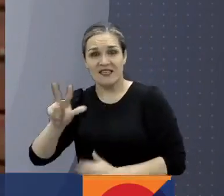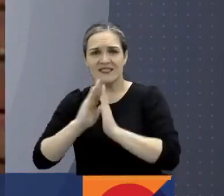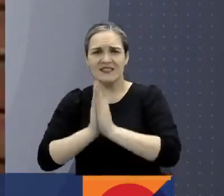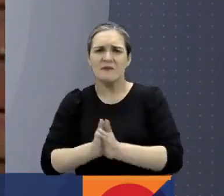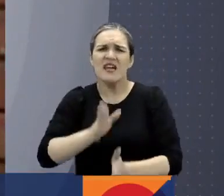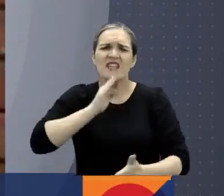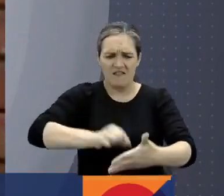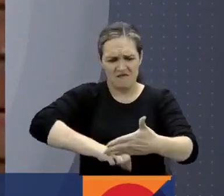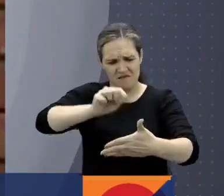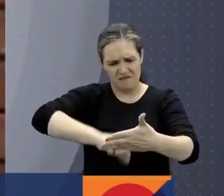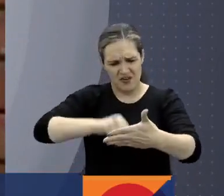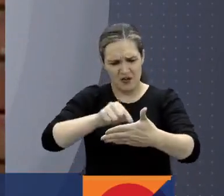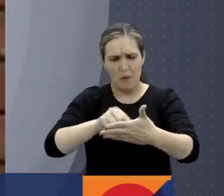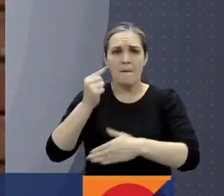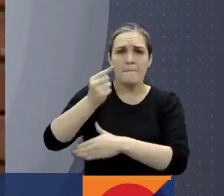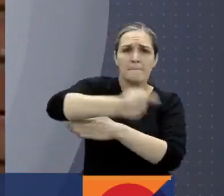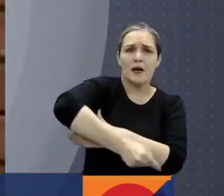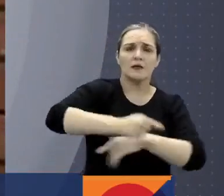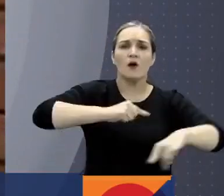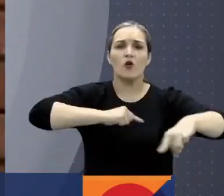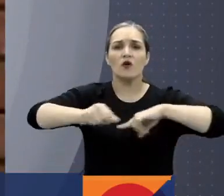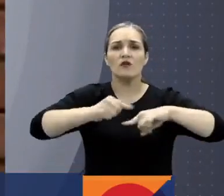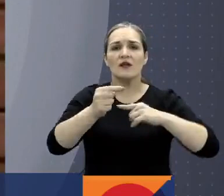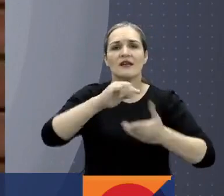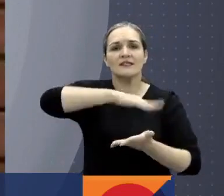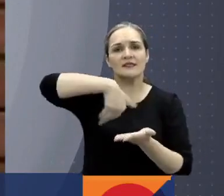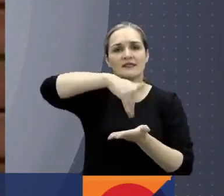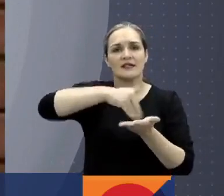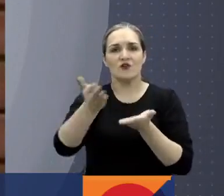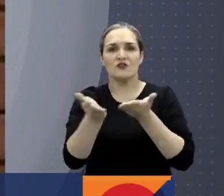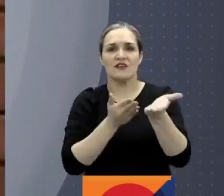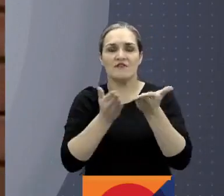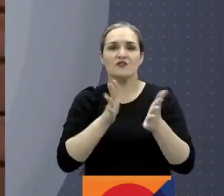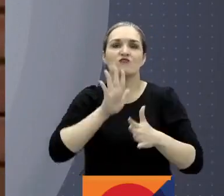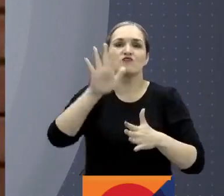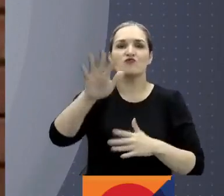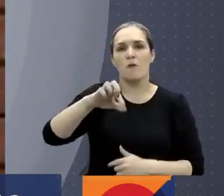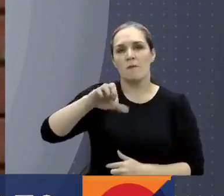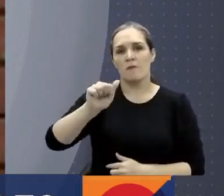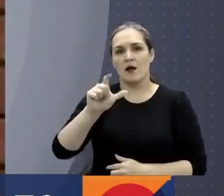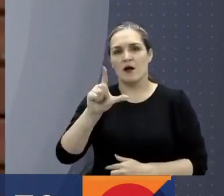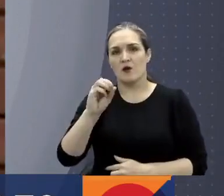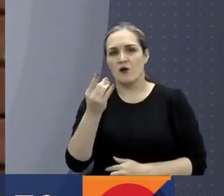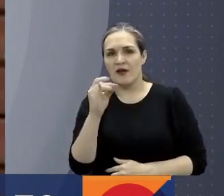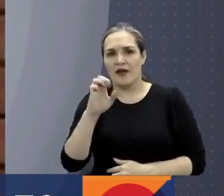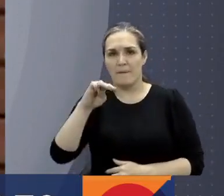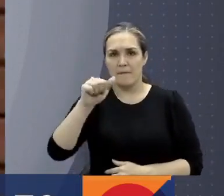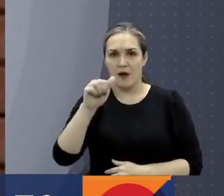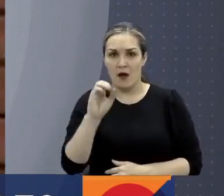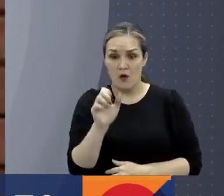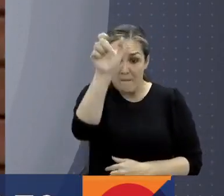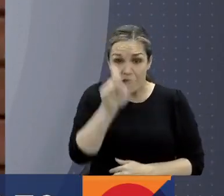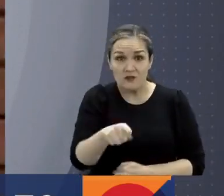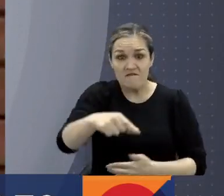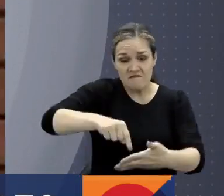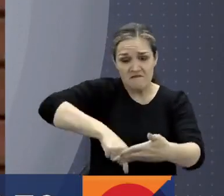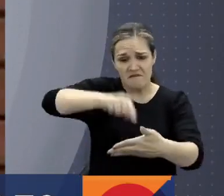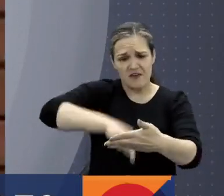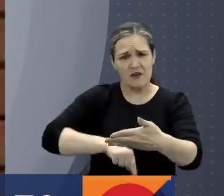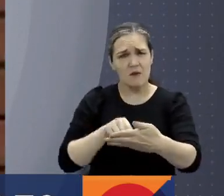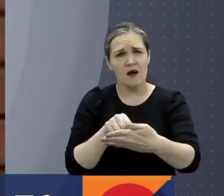la coordinadora del Centro de Servicios Judiciales de Palo Quemado, persona que en principio